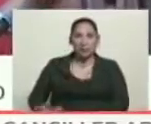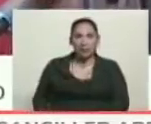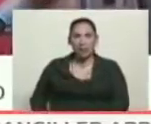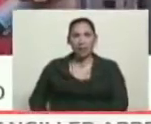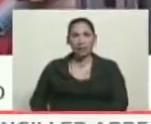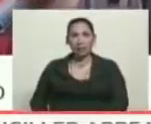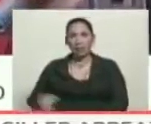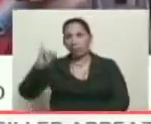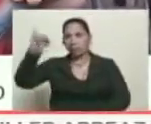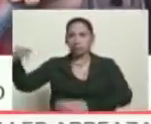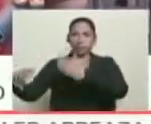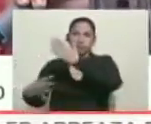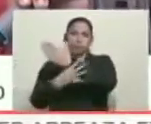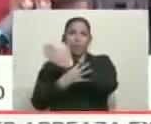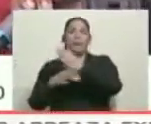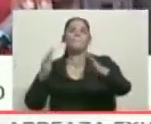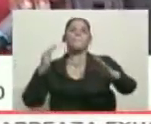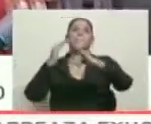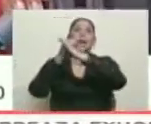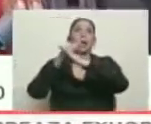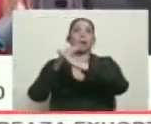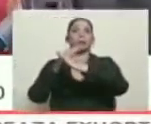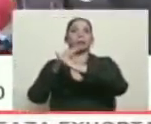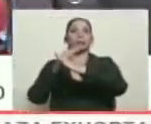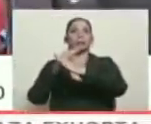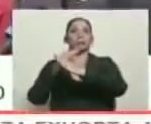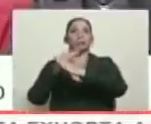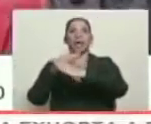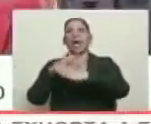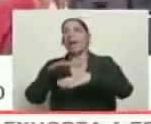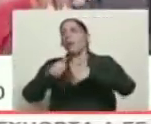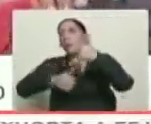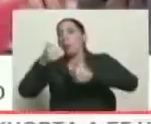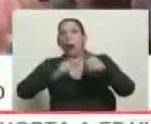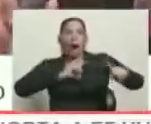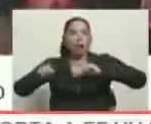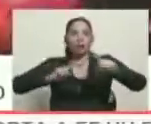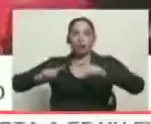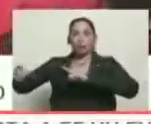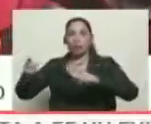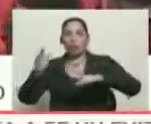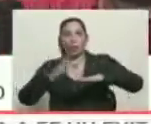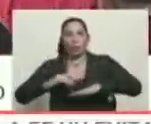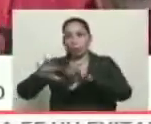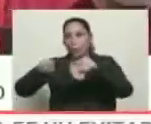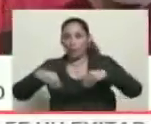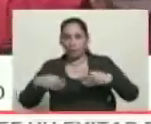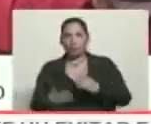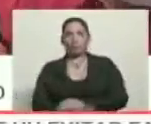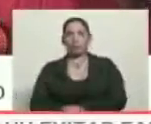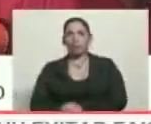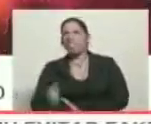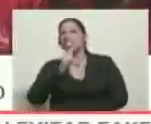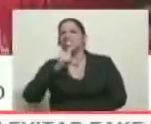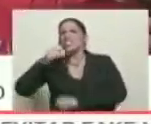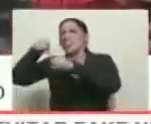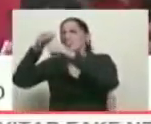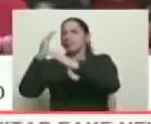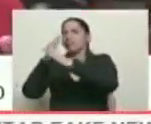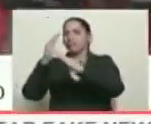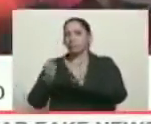cabo un paro escalonado. ¿Qué acciones tomaría la Asamblea Nacional Constituyente con respecto a esto? ¿Quién convocó un paro